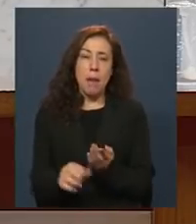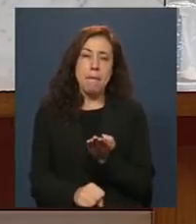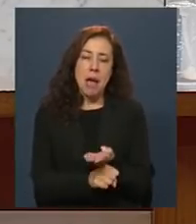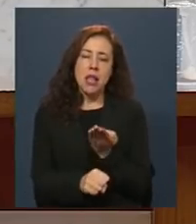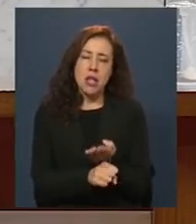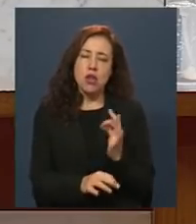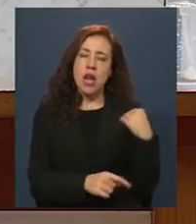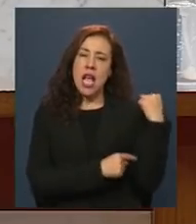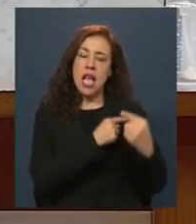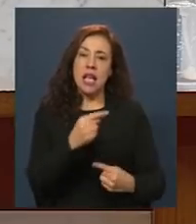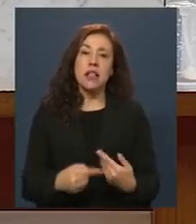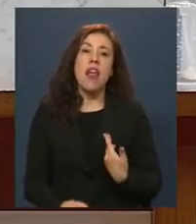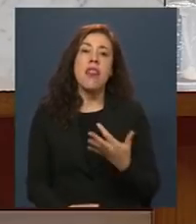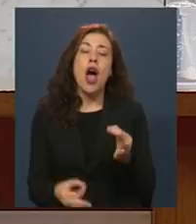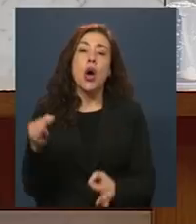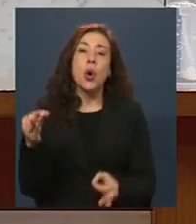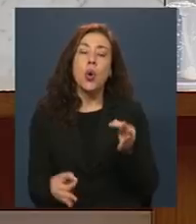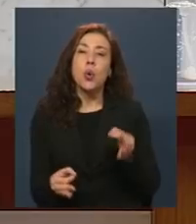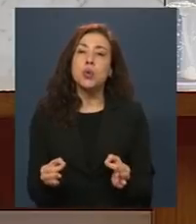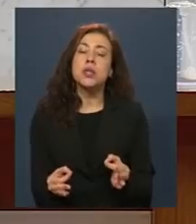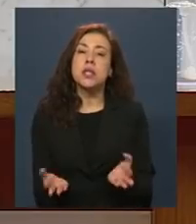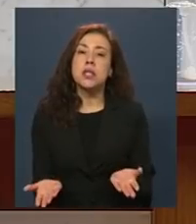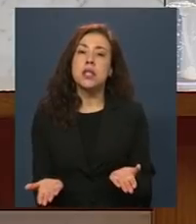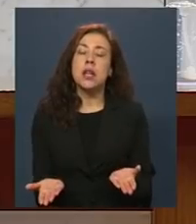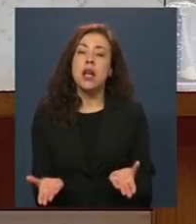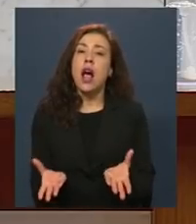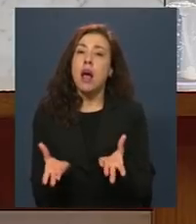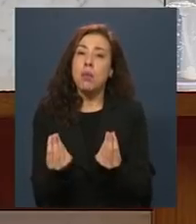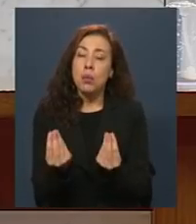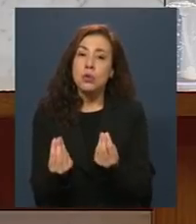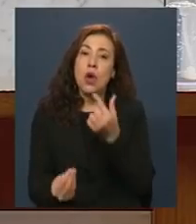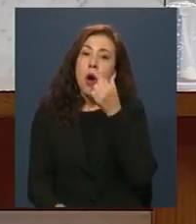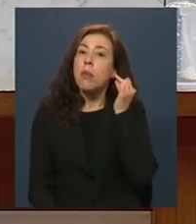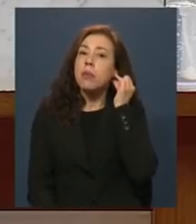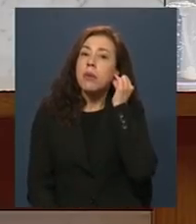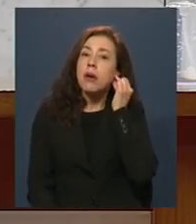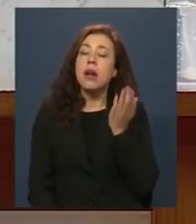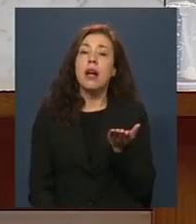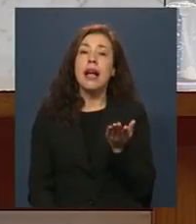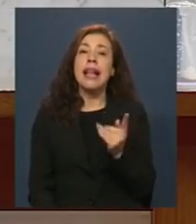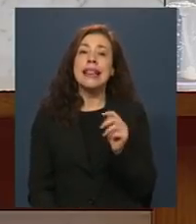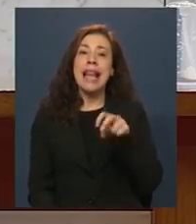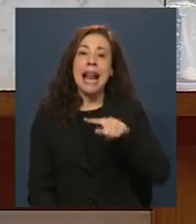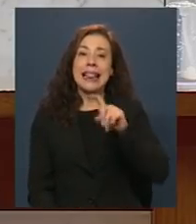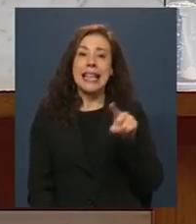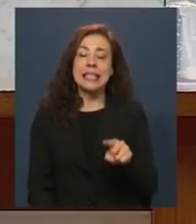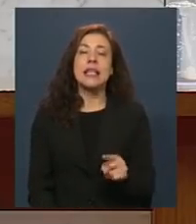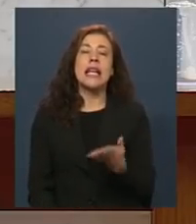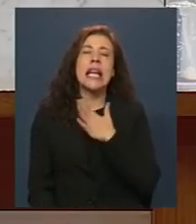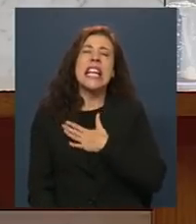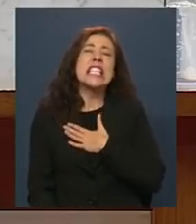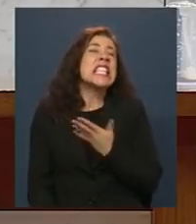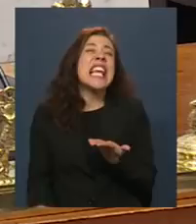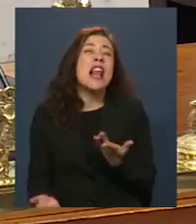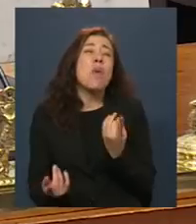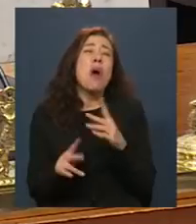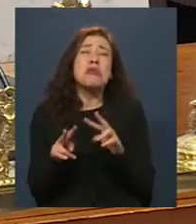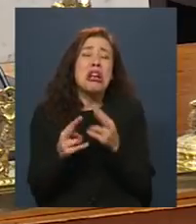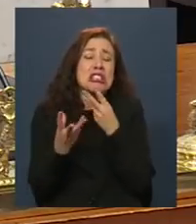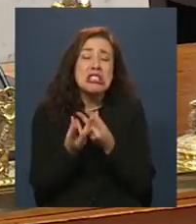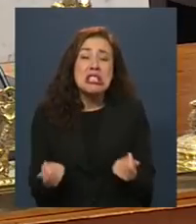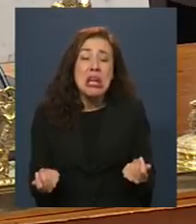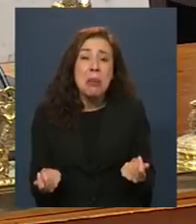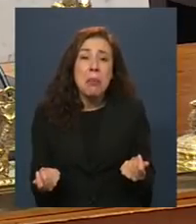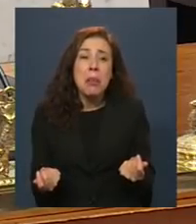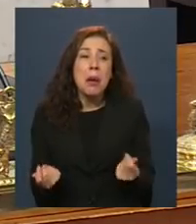histórica, que hace justicia a tantos, tantas y tantes, que desean algo tan simple,